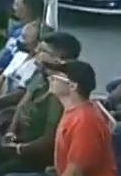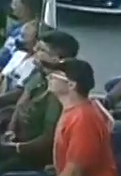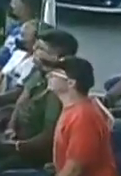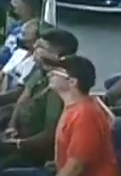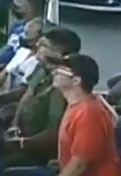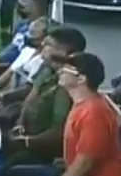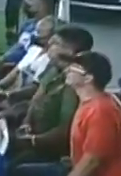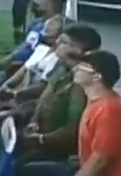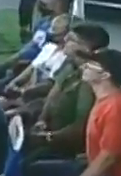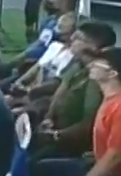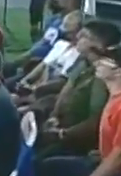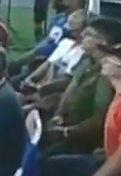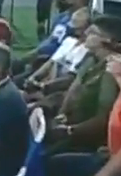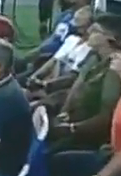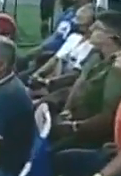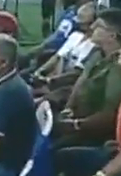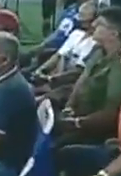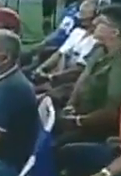macumanchero.